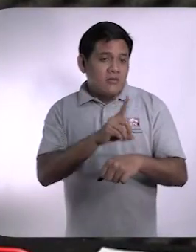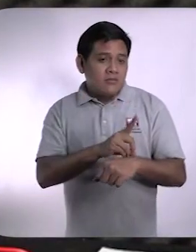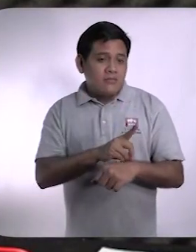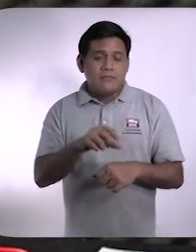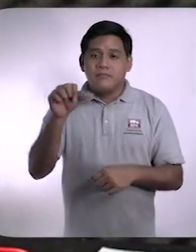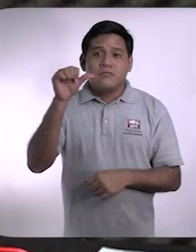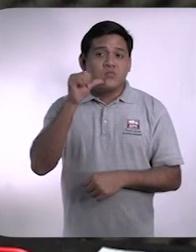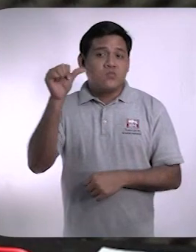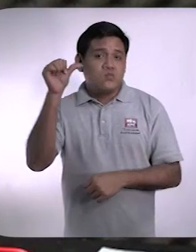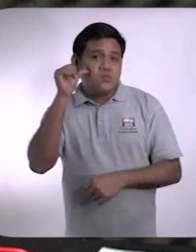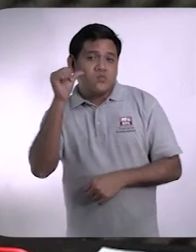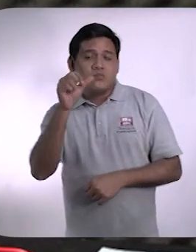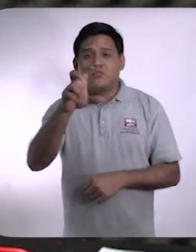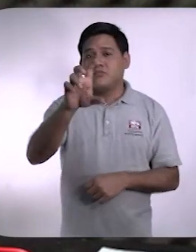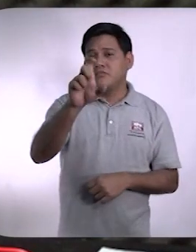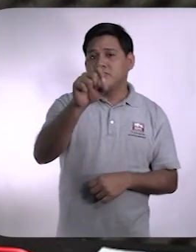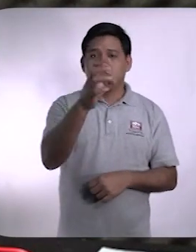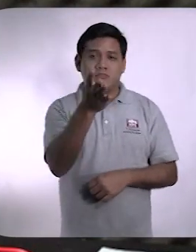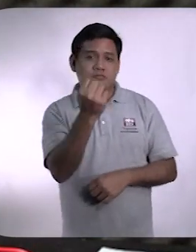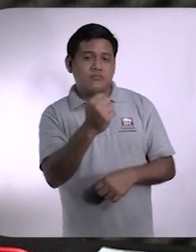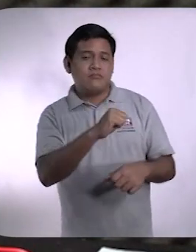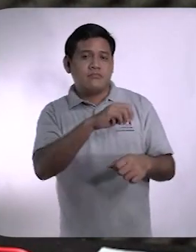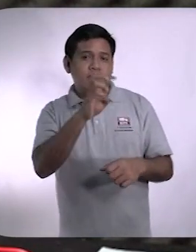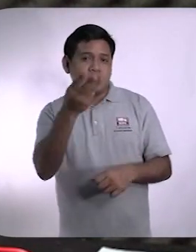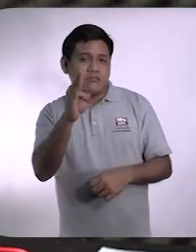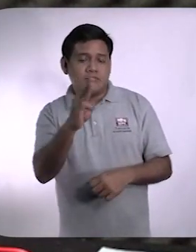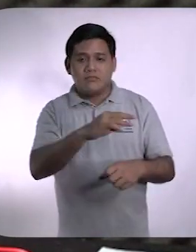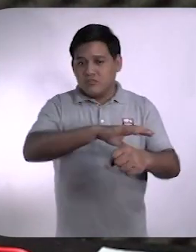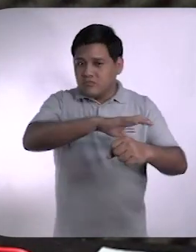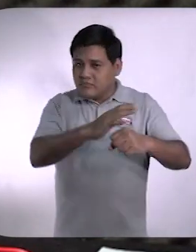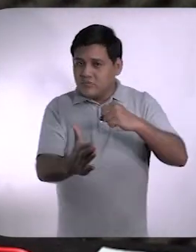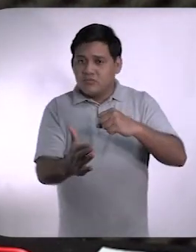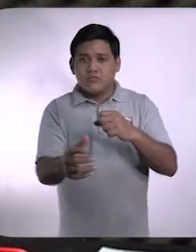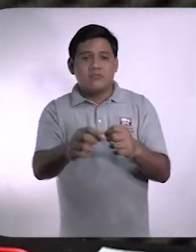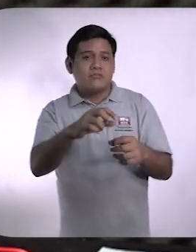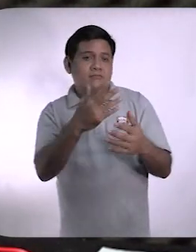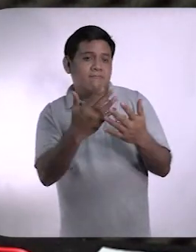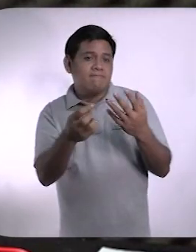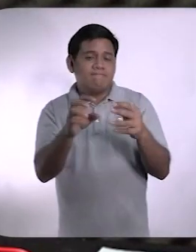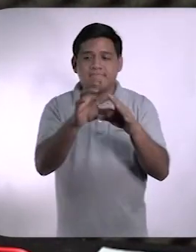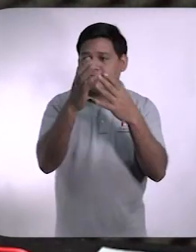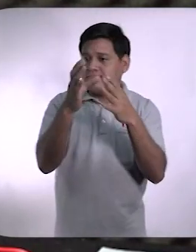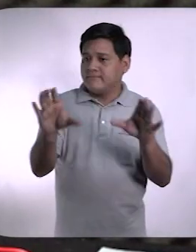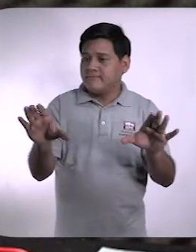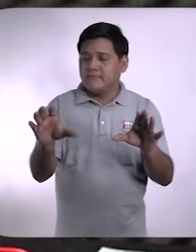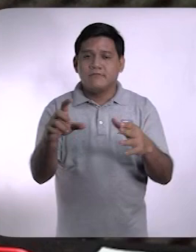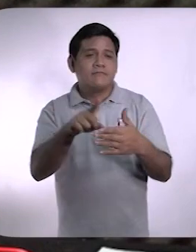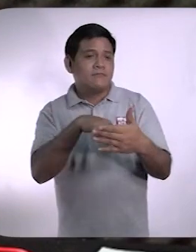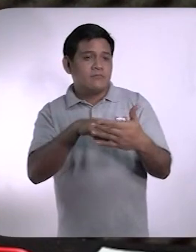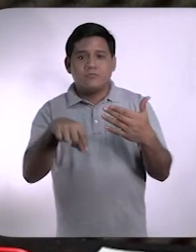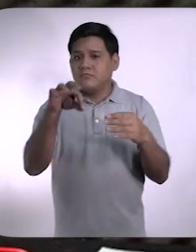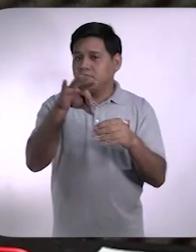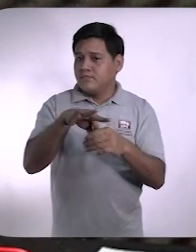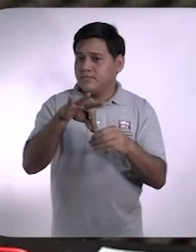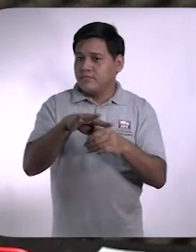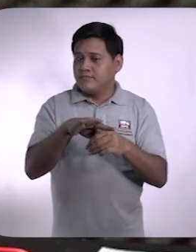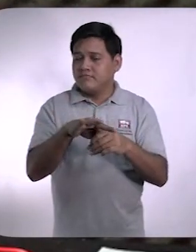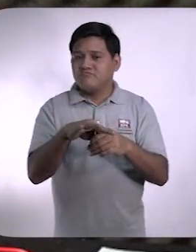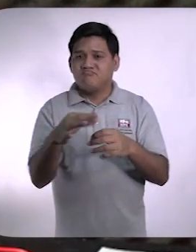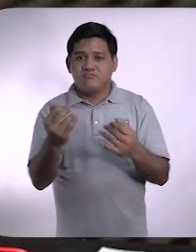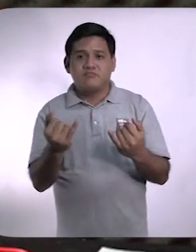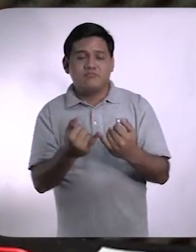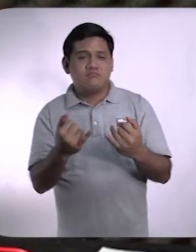mayo, concluyó el último día de campañas electorales y el